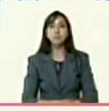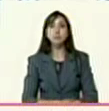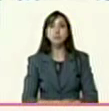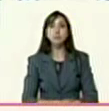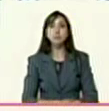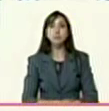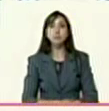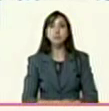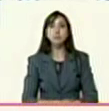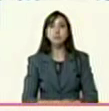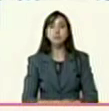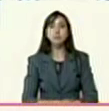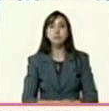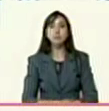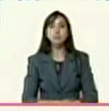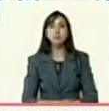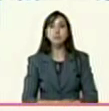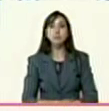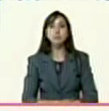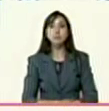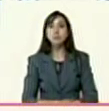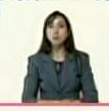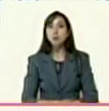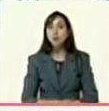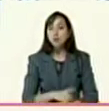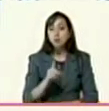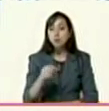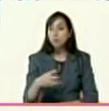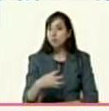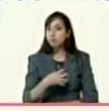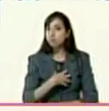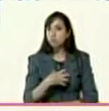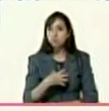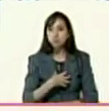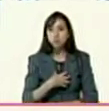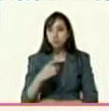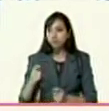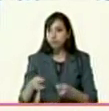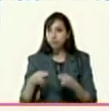Por otra parte, prohíbe la designación de cualquier persona